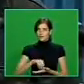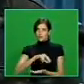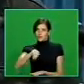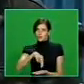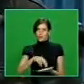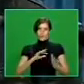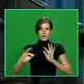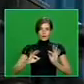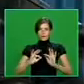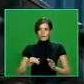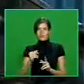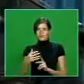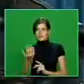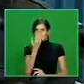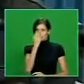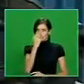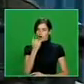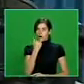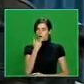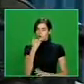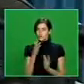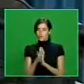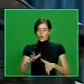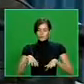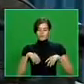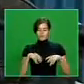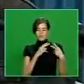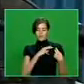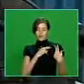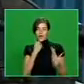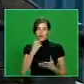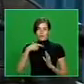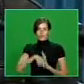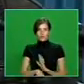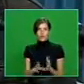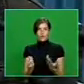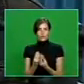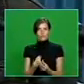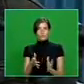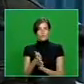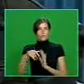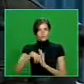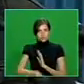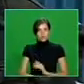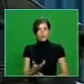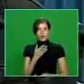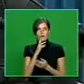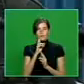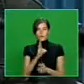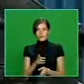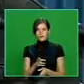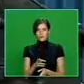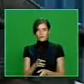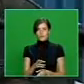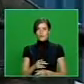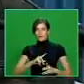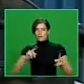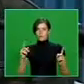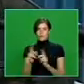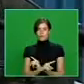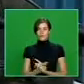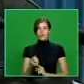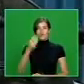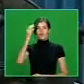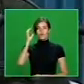de teatro y Circo para asumir esta tarea de forma conjunta profunda y que tenga como resultado la transformación de la